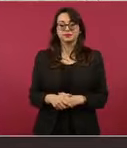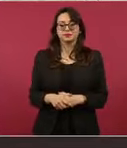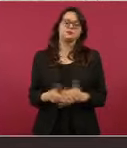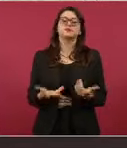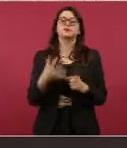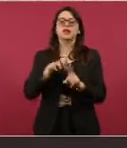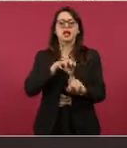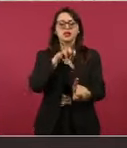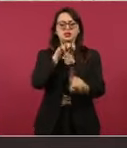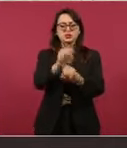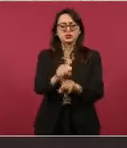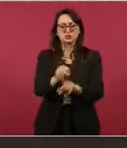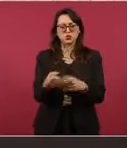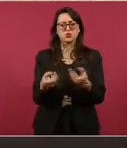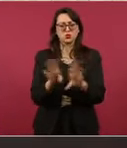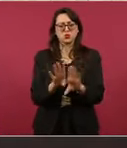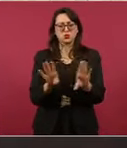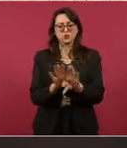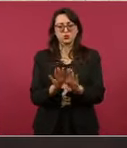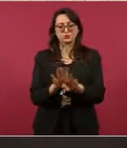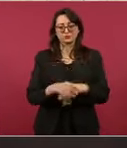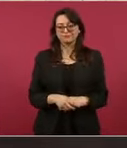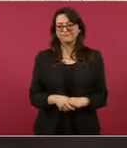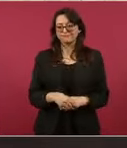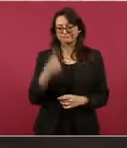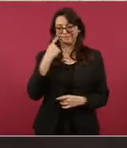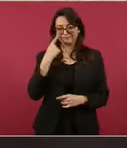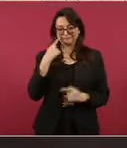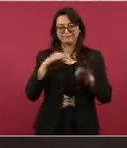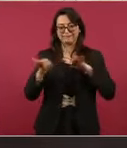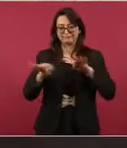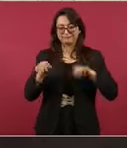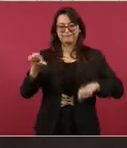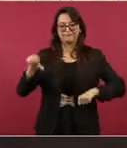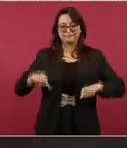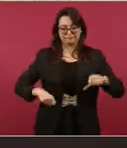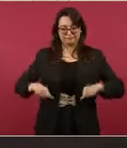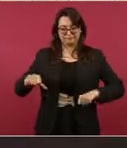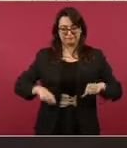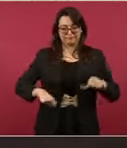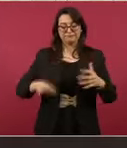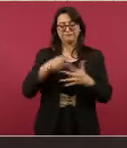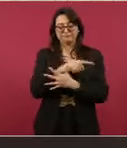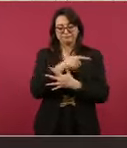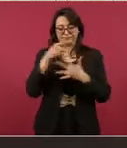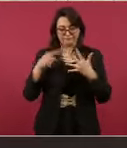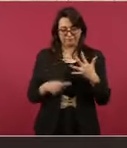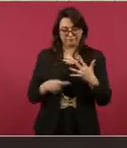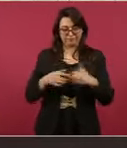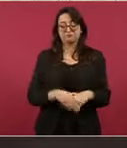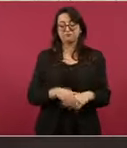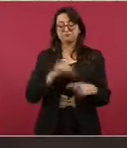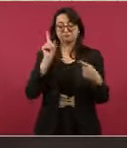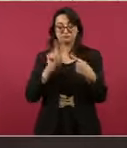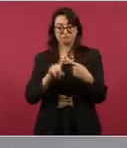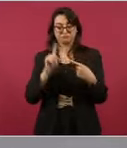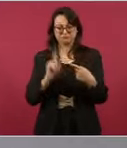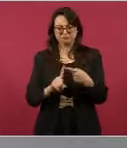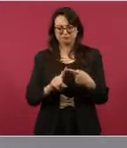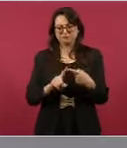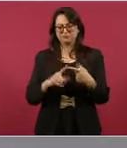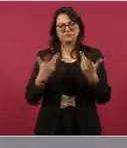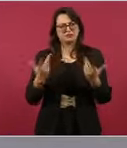logrado principalmente a partir de las siguientes acciones: una estrategia exploratoria que dejó de invertir